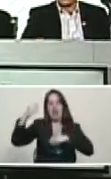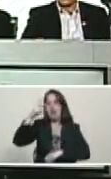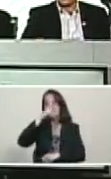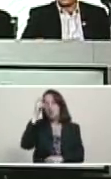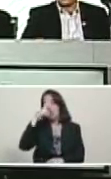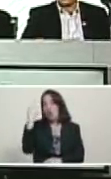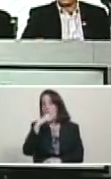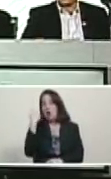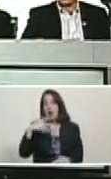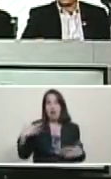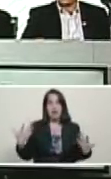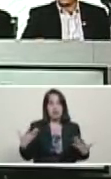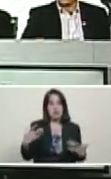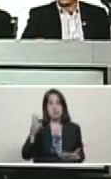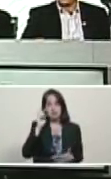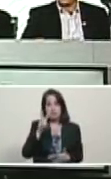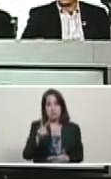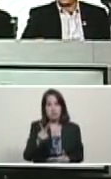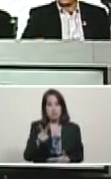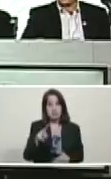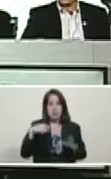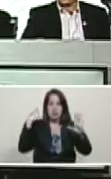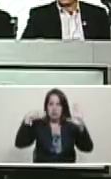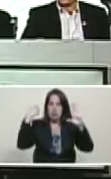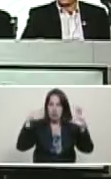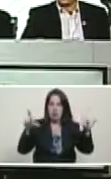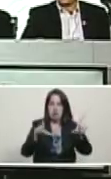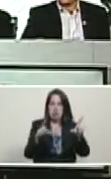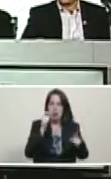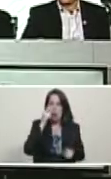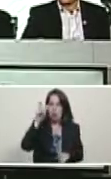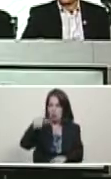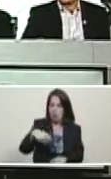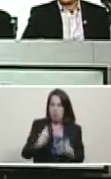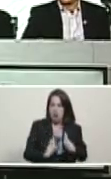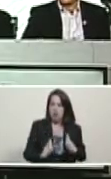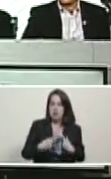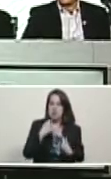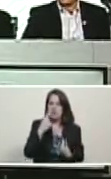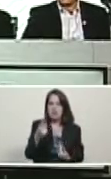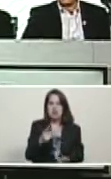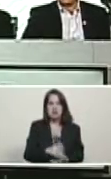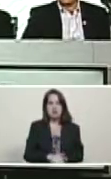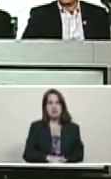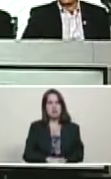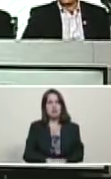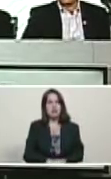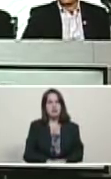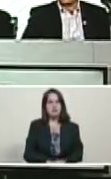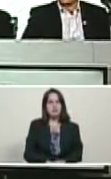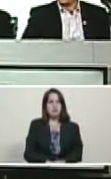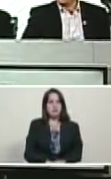ustedes vieron esa serie y yo vi esa serie a como que se llamaba